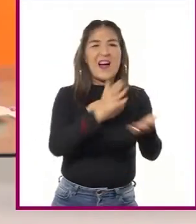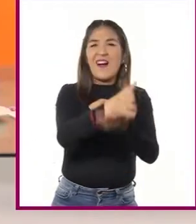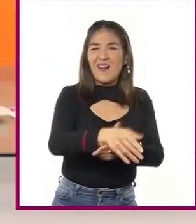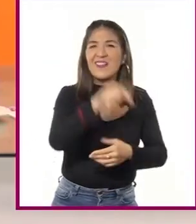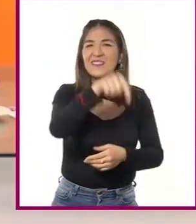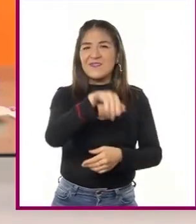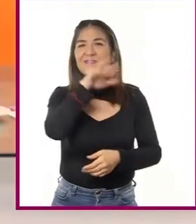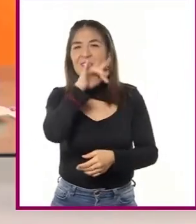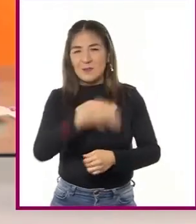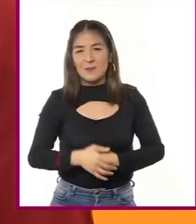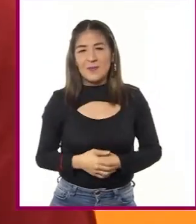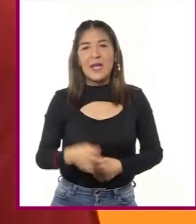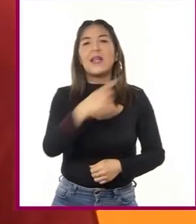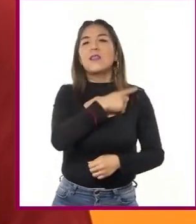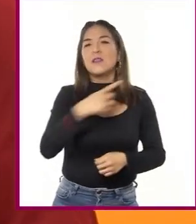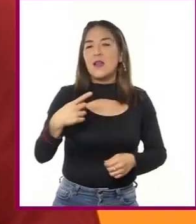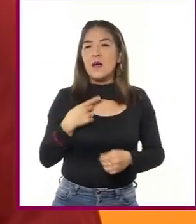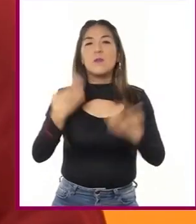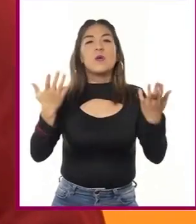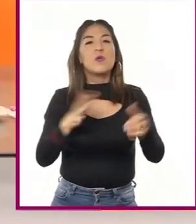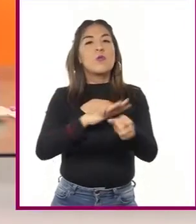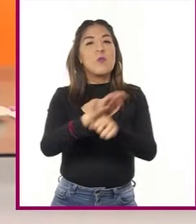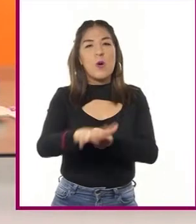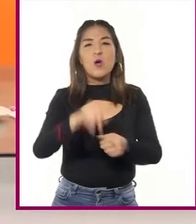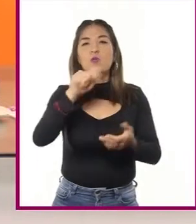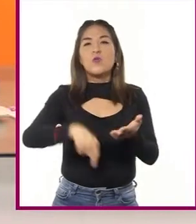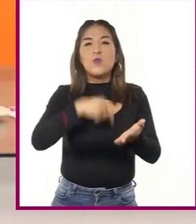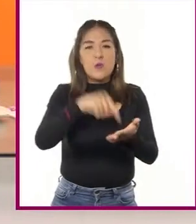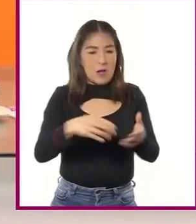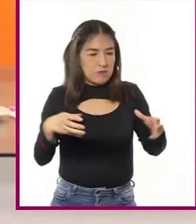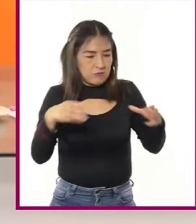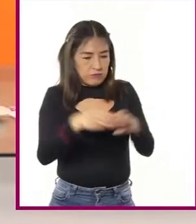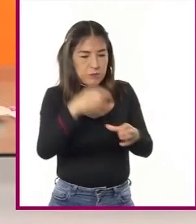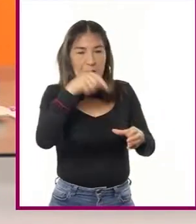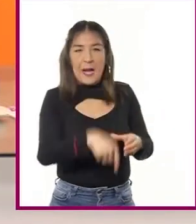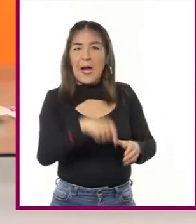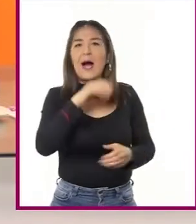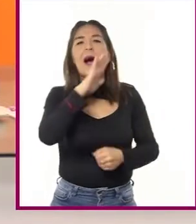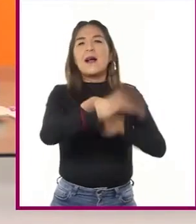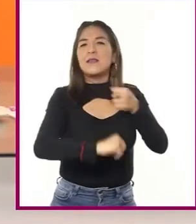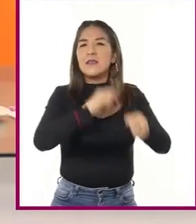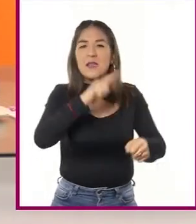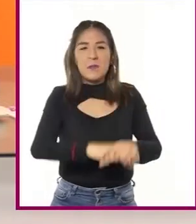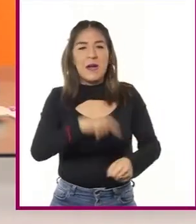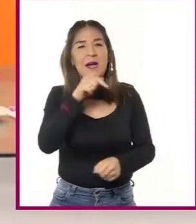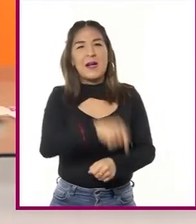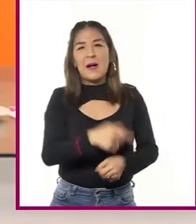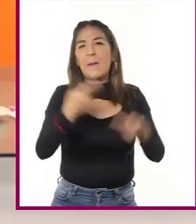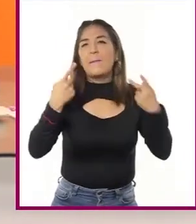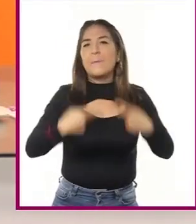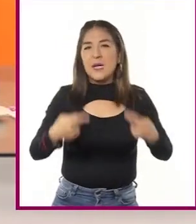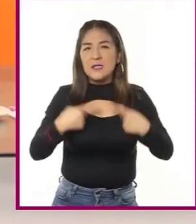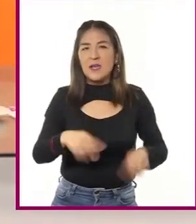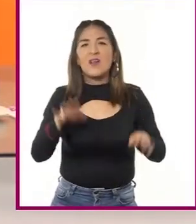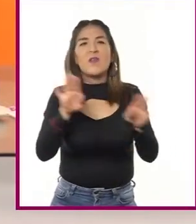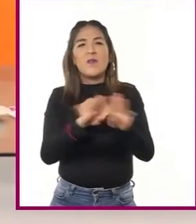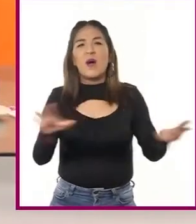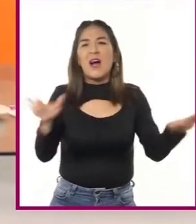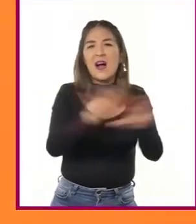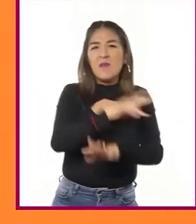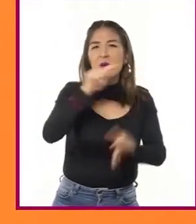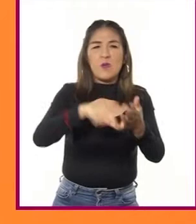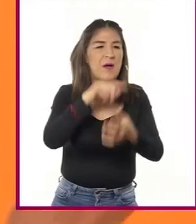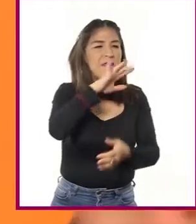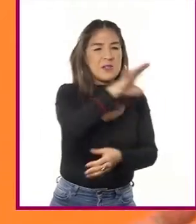que pueda fijarse permanentemente en algún punto para que los mismos animales o las personas no lo cambien de